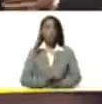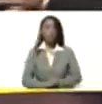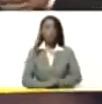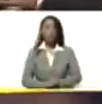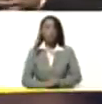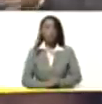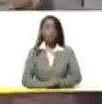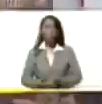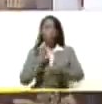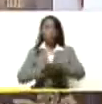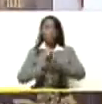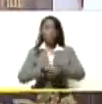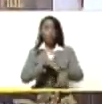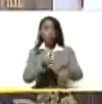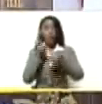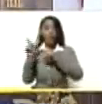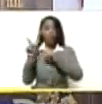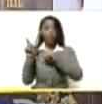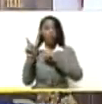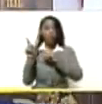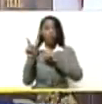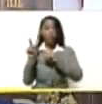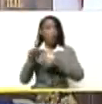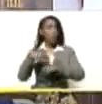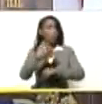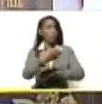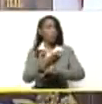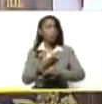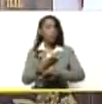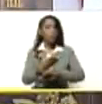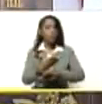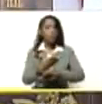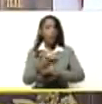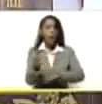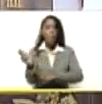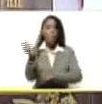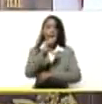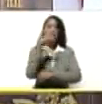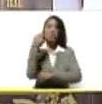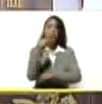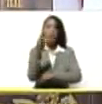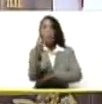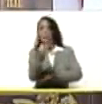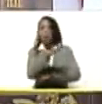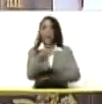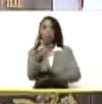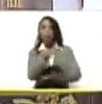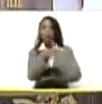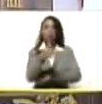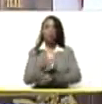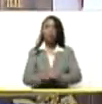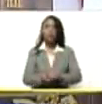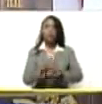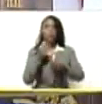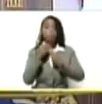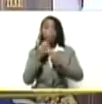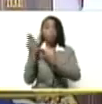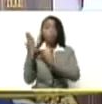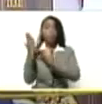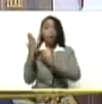por eso cuando en el mes de noviembre se dio ese evento